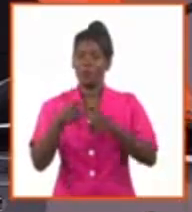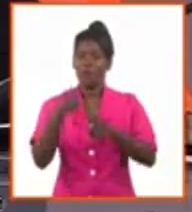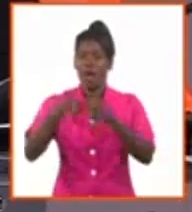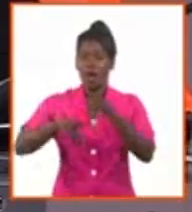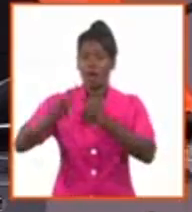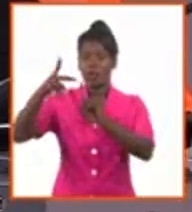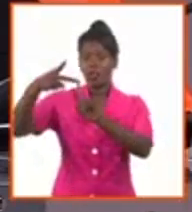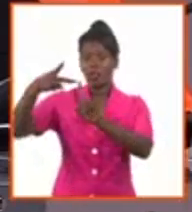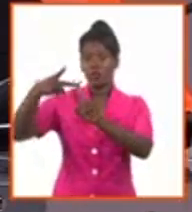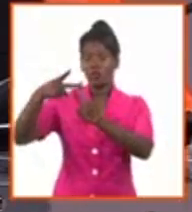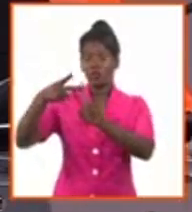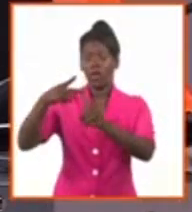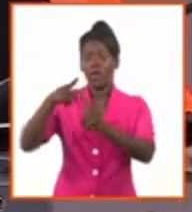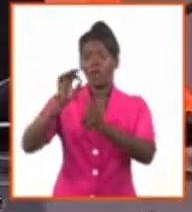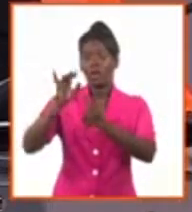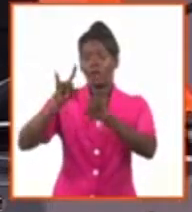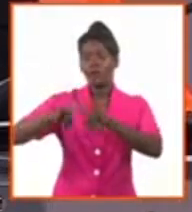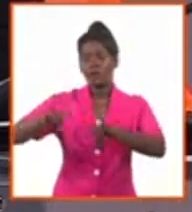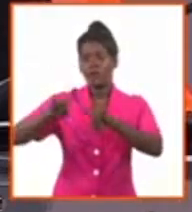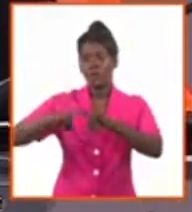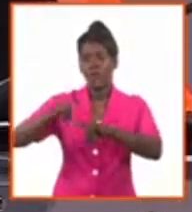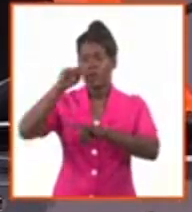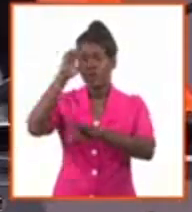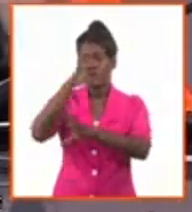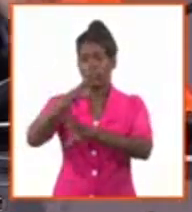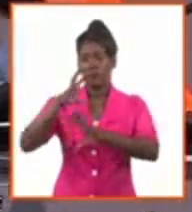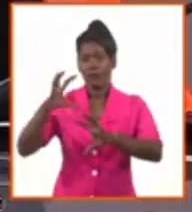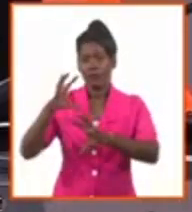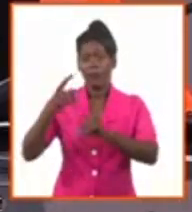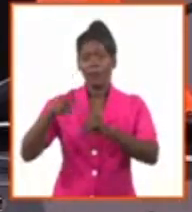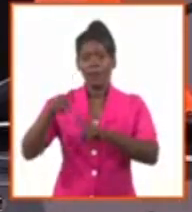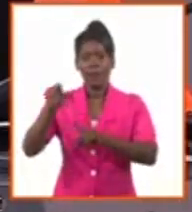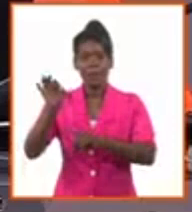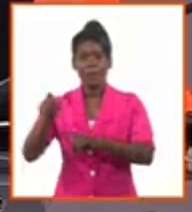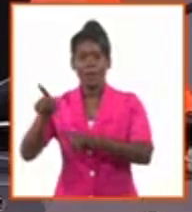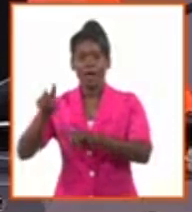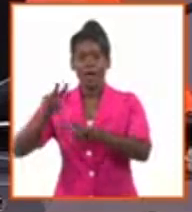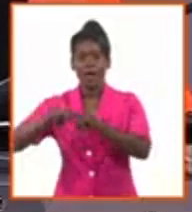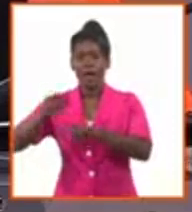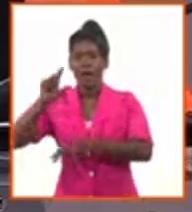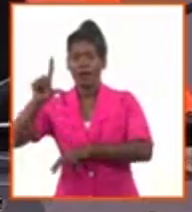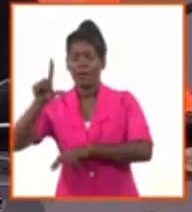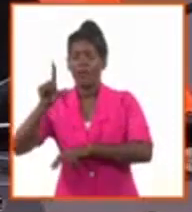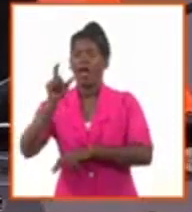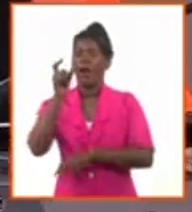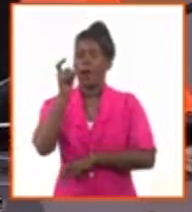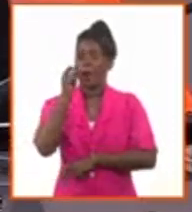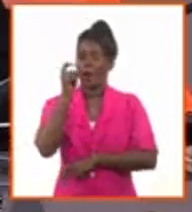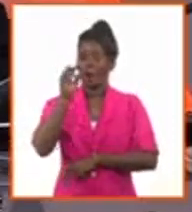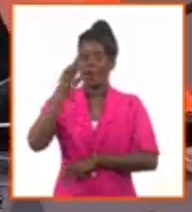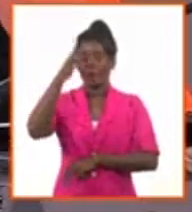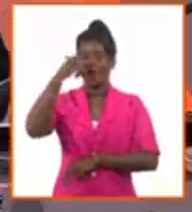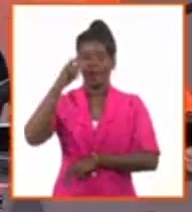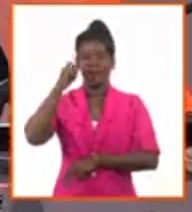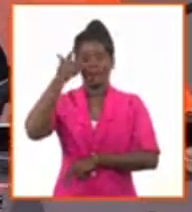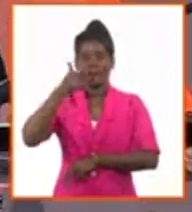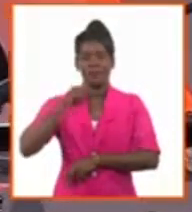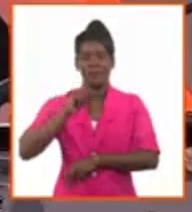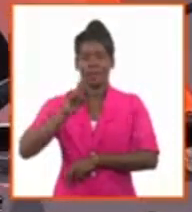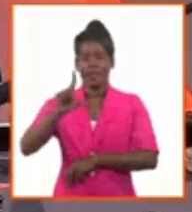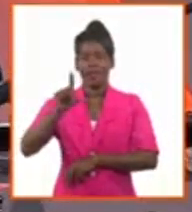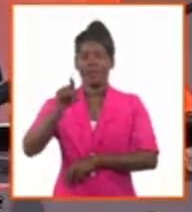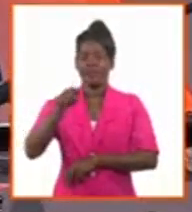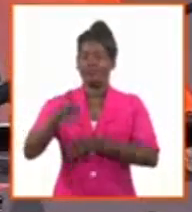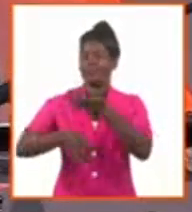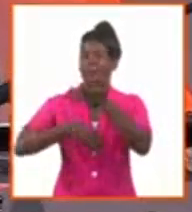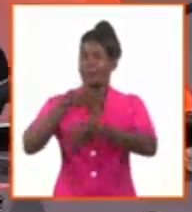ciencias médicas, en este caso la Universidad de Holguín, cuyo presidente de la FEU, Luis Rafael, está esta tarde con nosotros, y me gustaría,